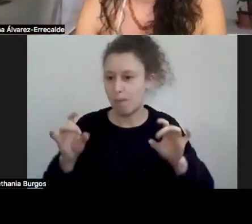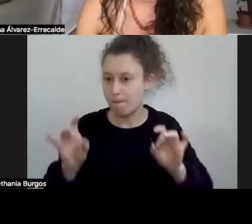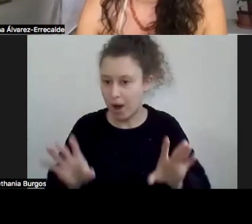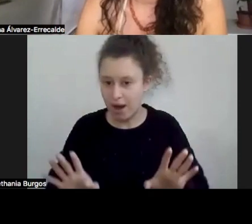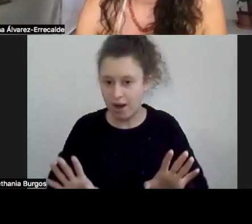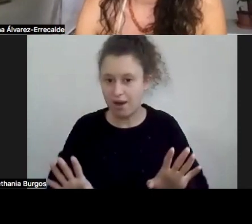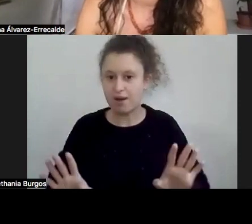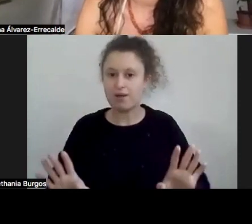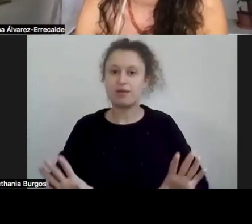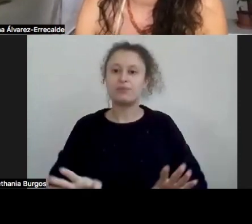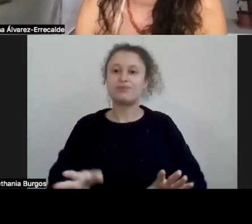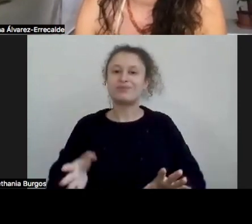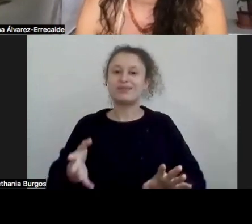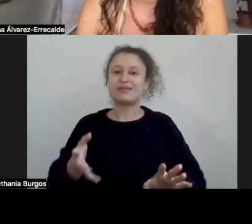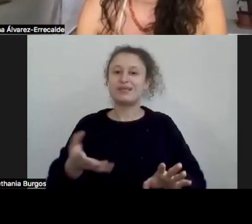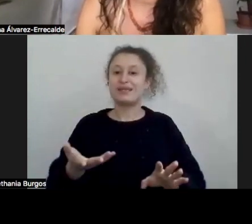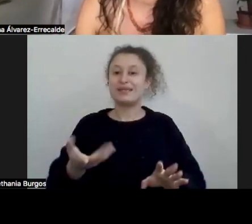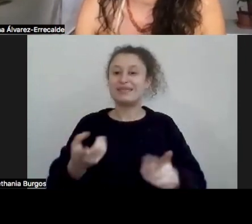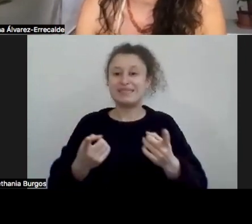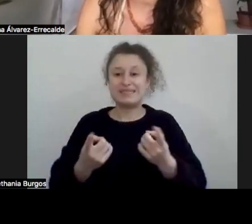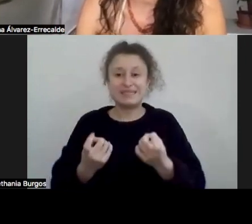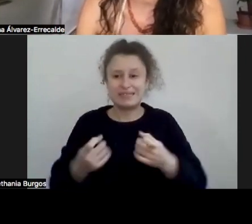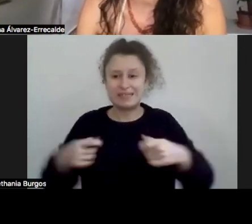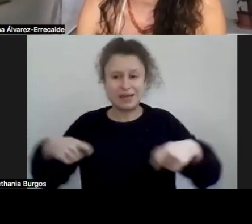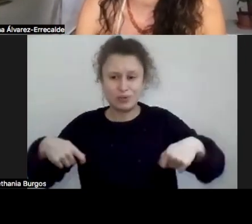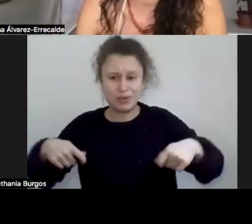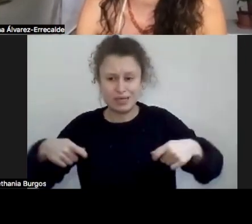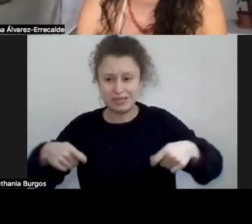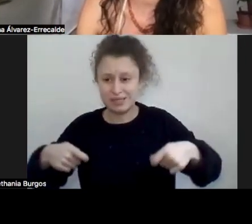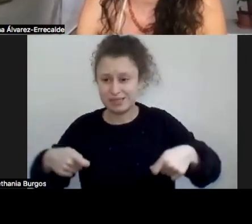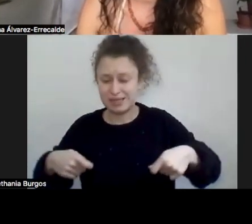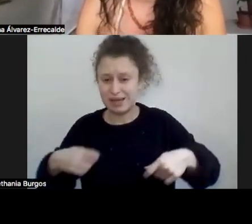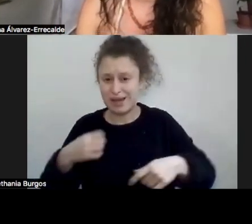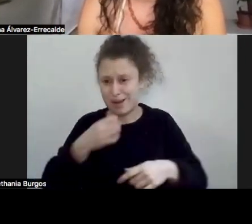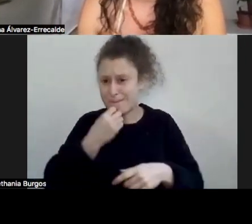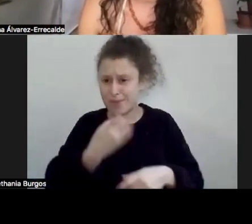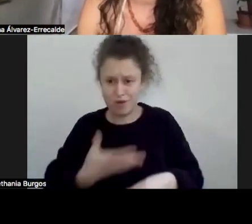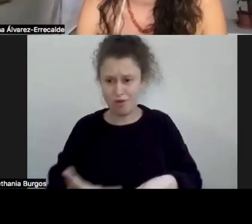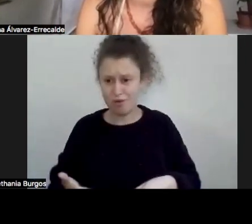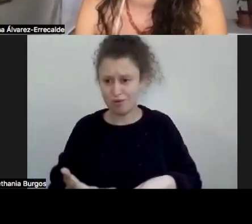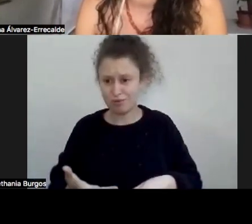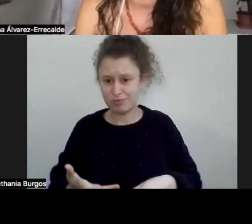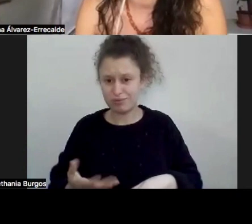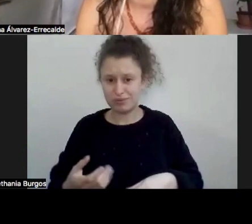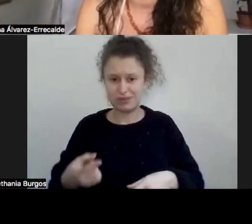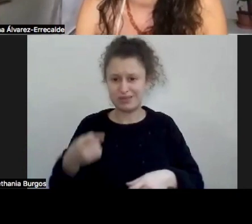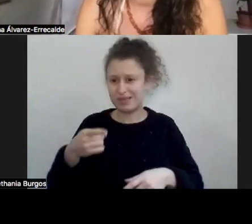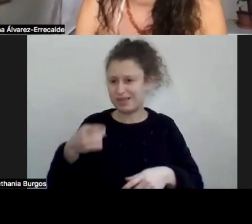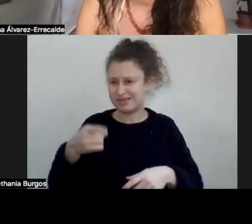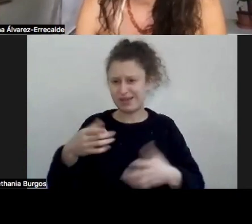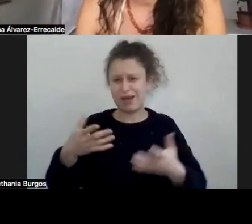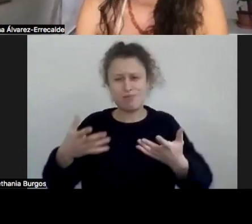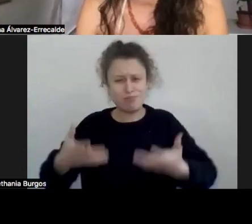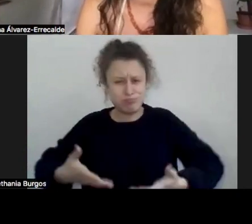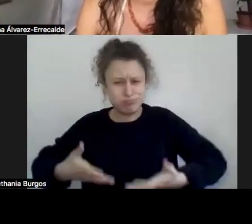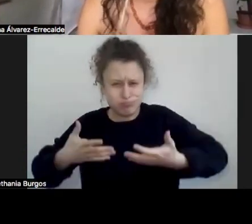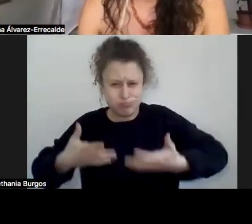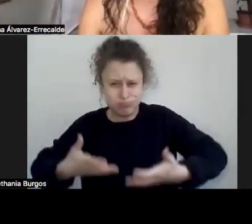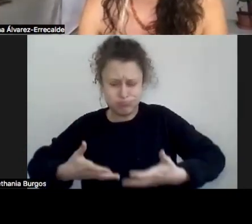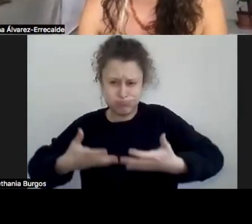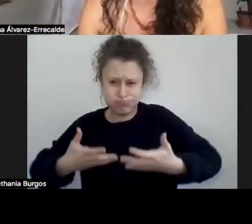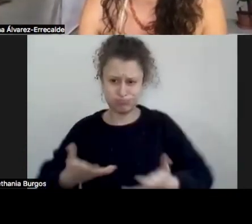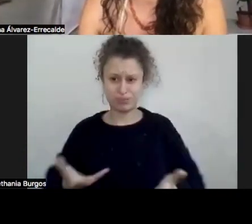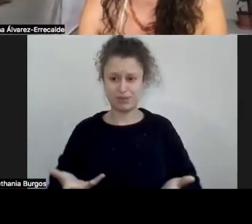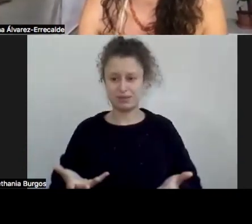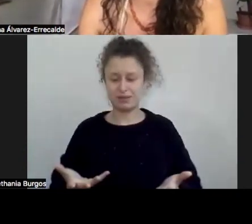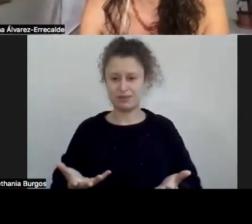con una silla tan pesada, termina cronificando los cuidados y volviendo una futura dependiente a esa persona